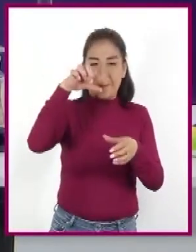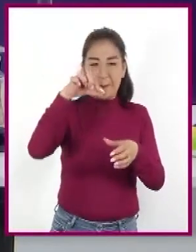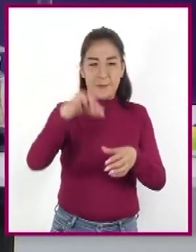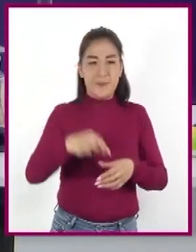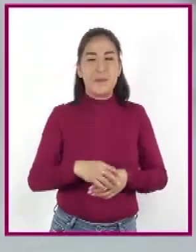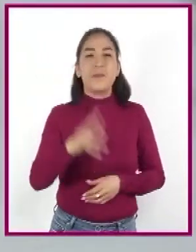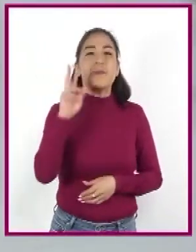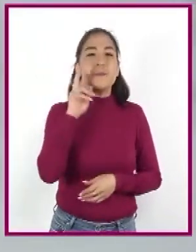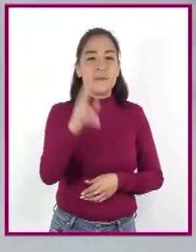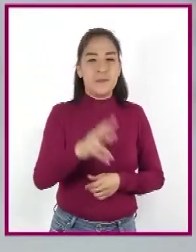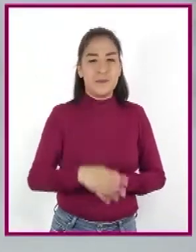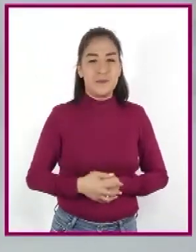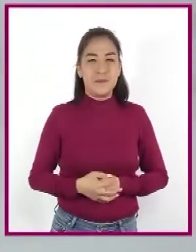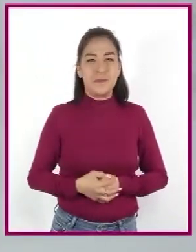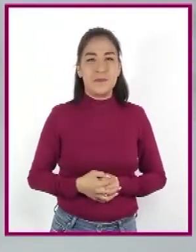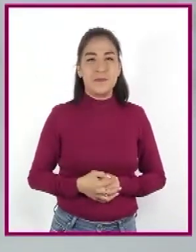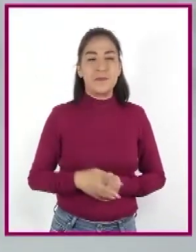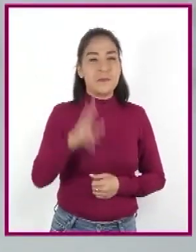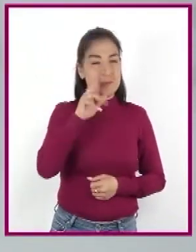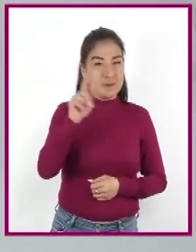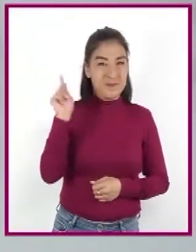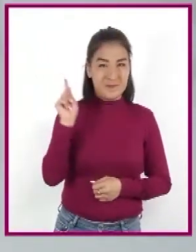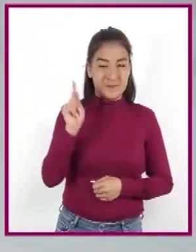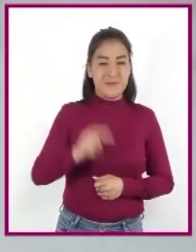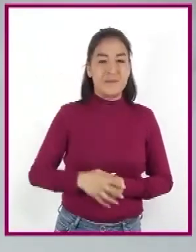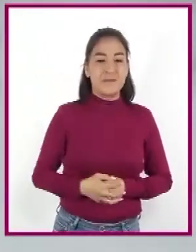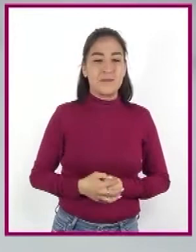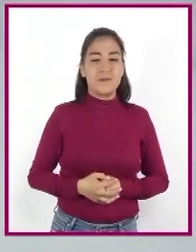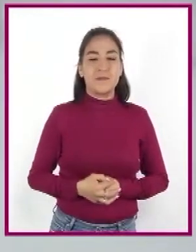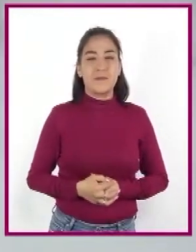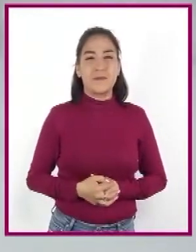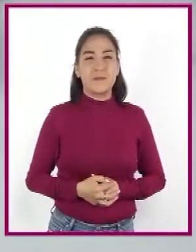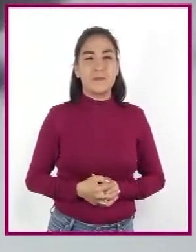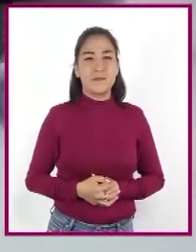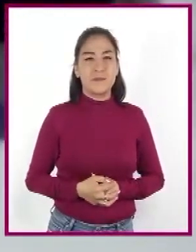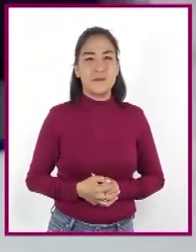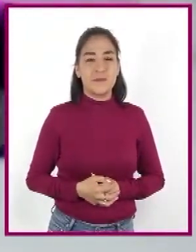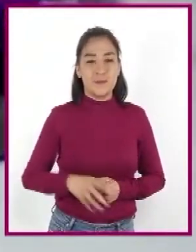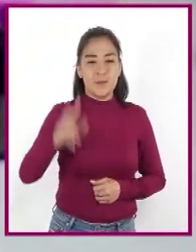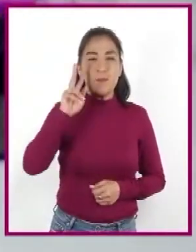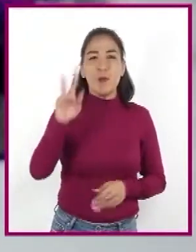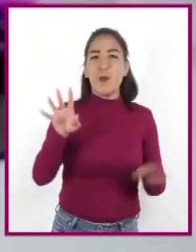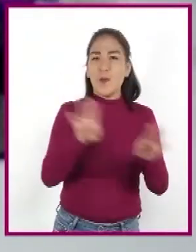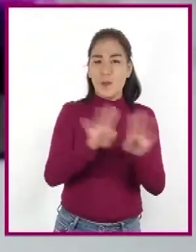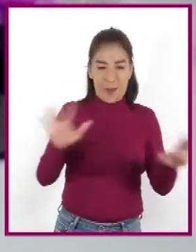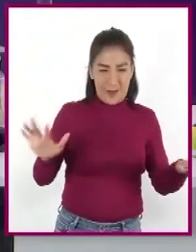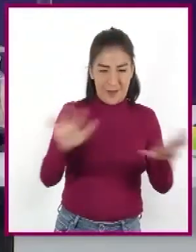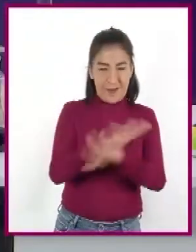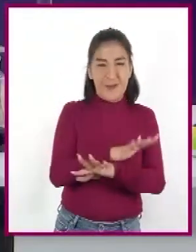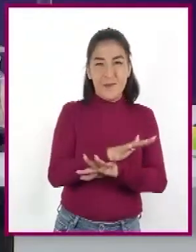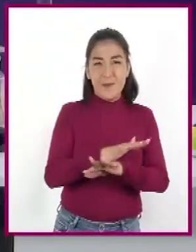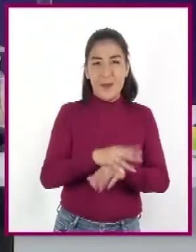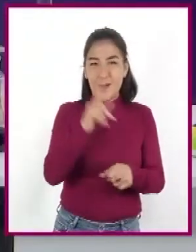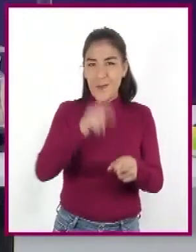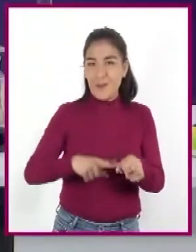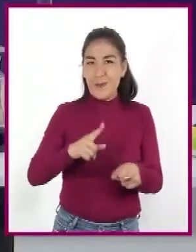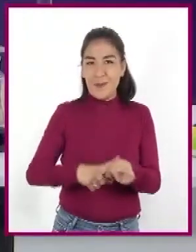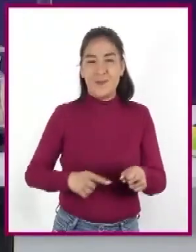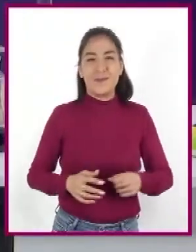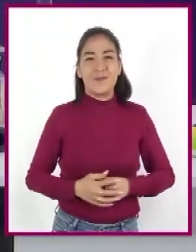para que vean. Nuevamente observen la reacción. Y miren cómo cambia de color.